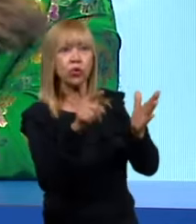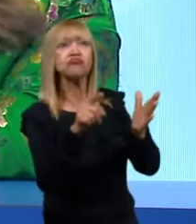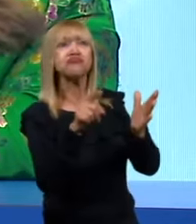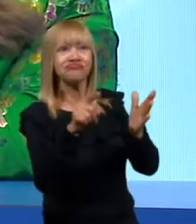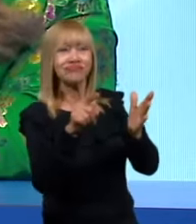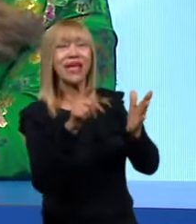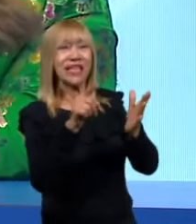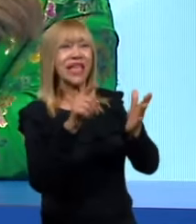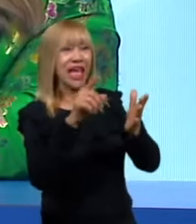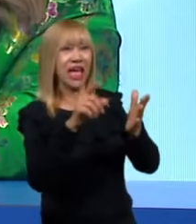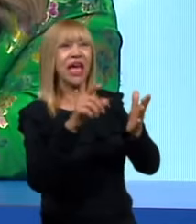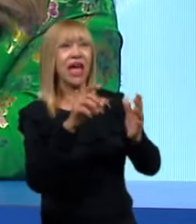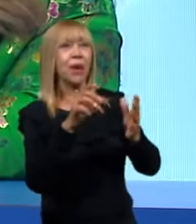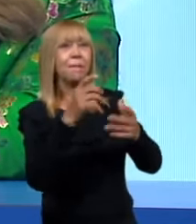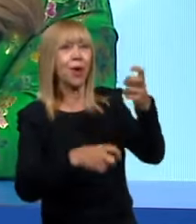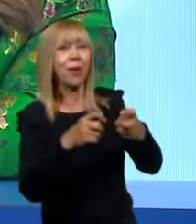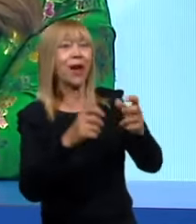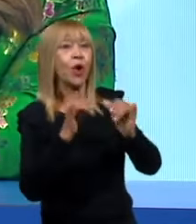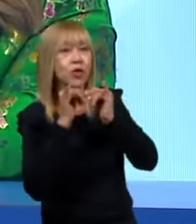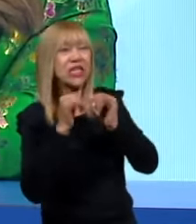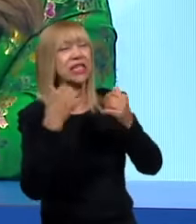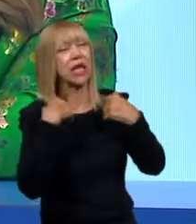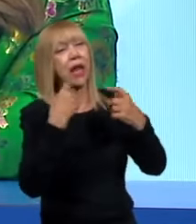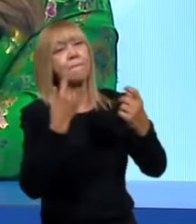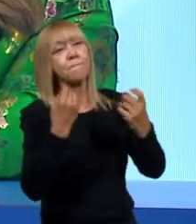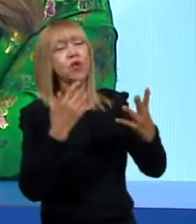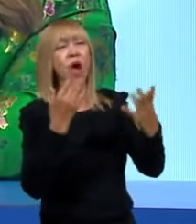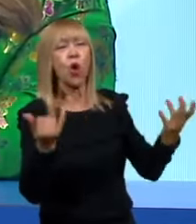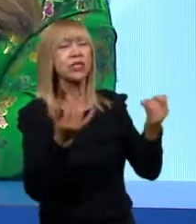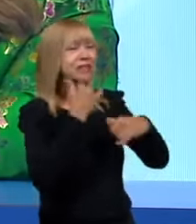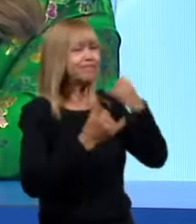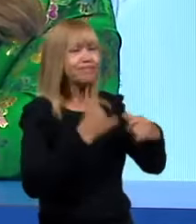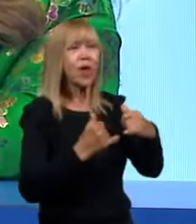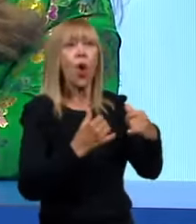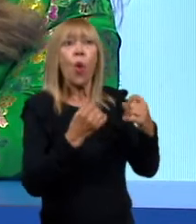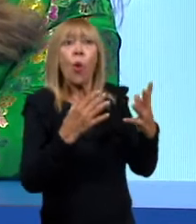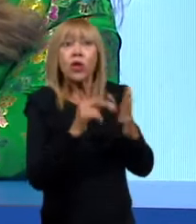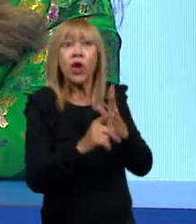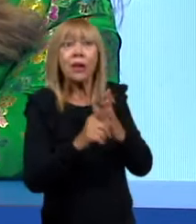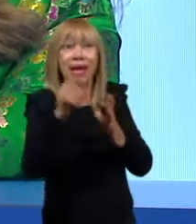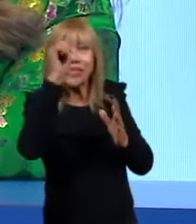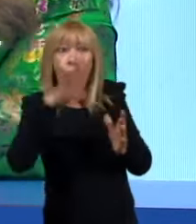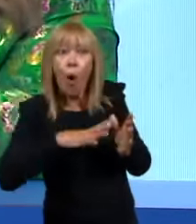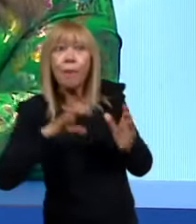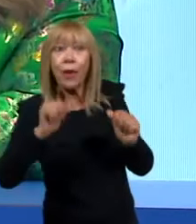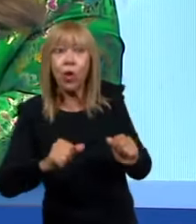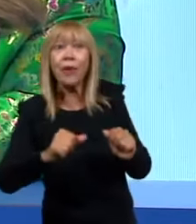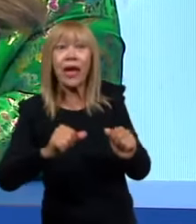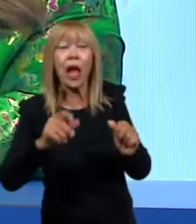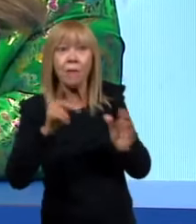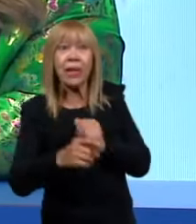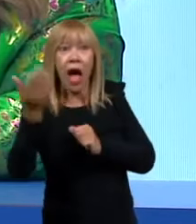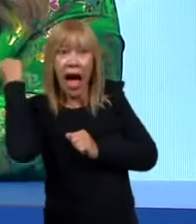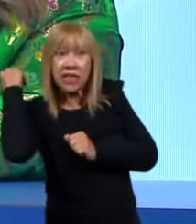de Physicians Correctional, uh-huh, que tiene muchísimas deficiencias. Ahora, ¿cuántos crímenes esta persona pudo haber cometido antes que todavía